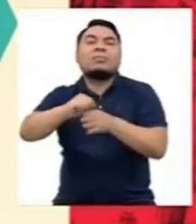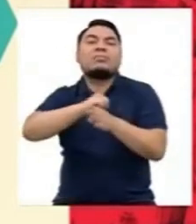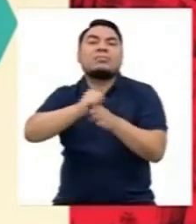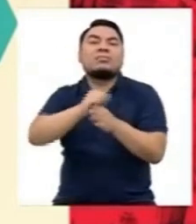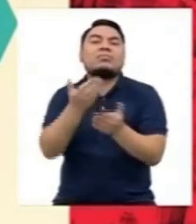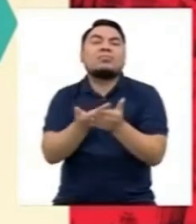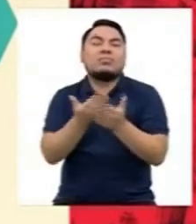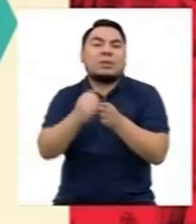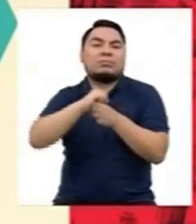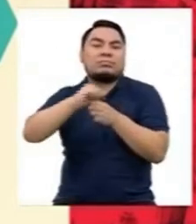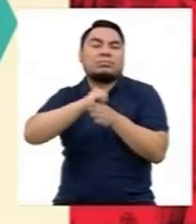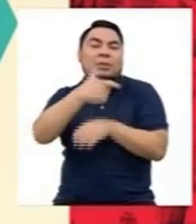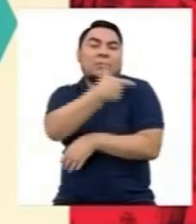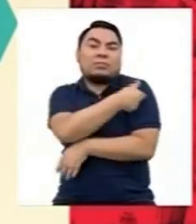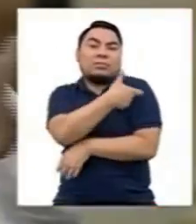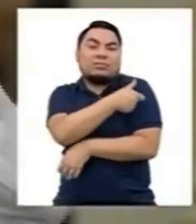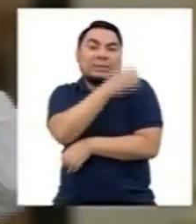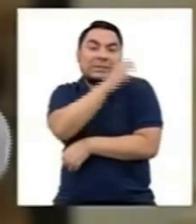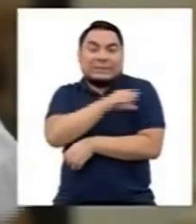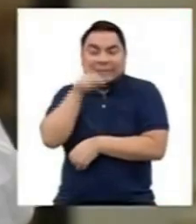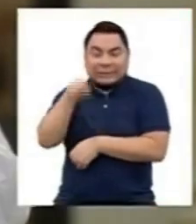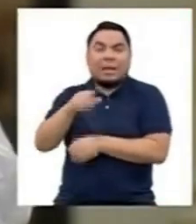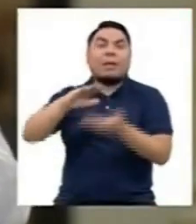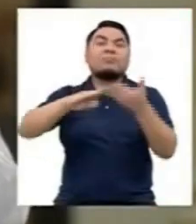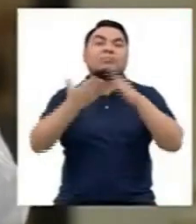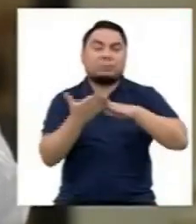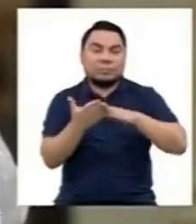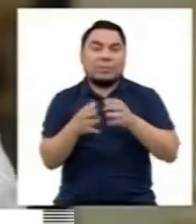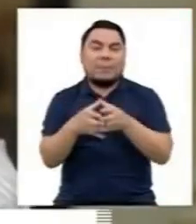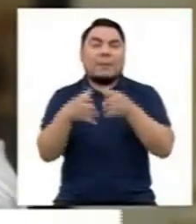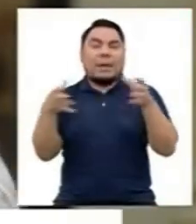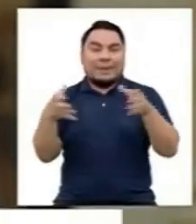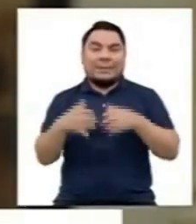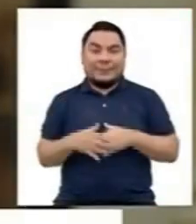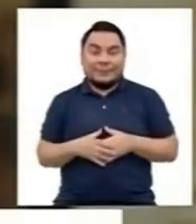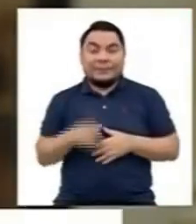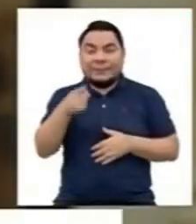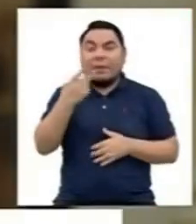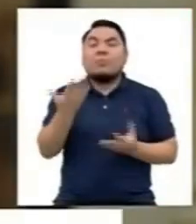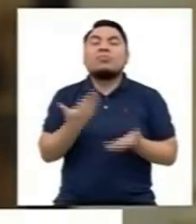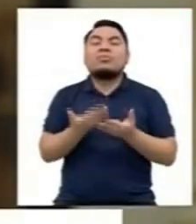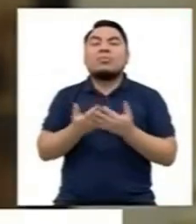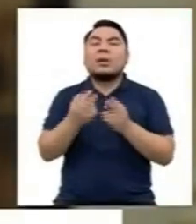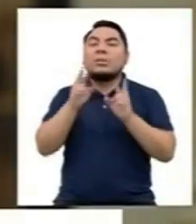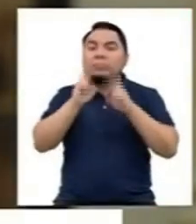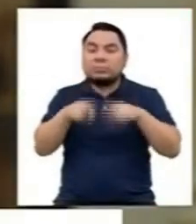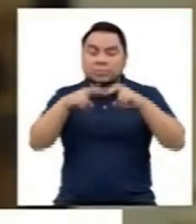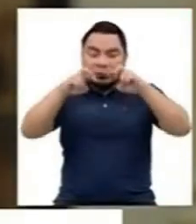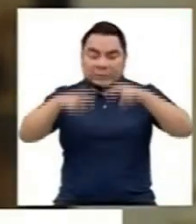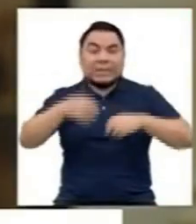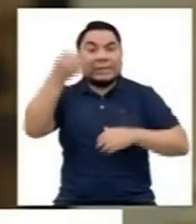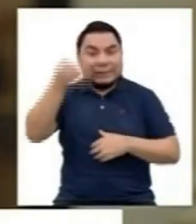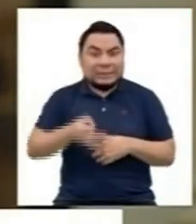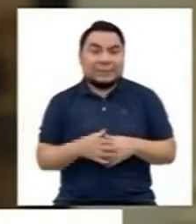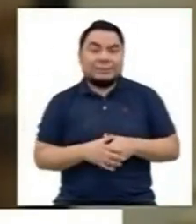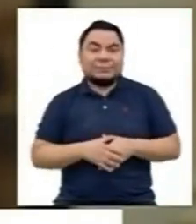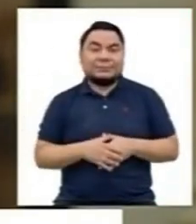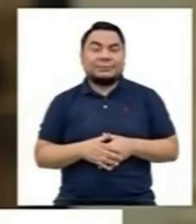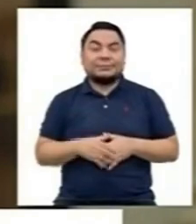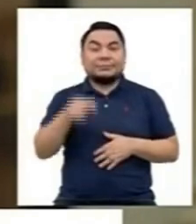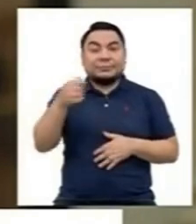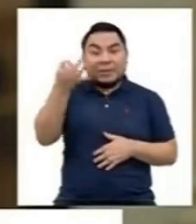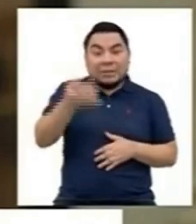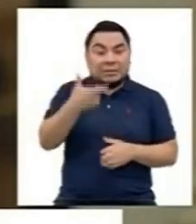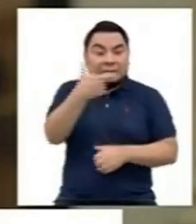la fase 1. De esas 19, 11 ya también han culminado la fase 2. Finalmente, de las 11